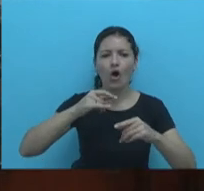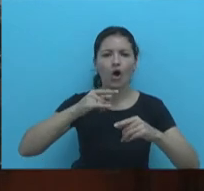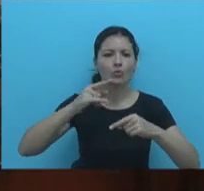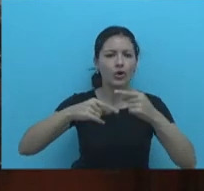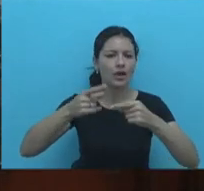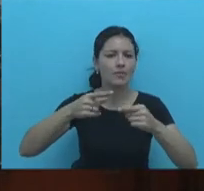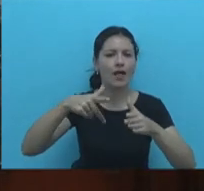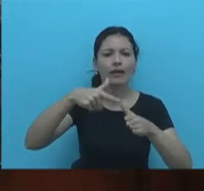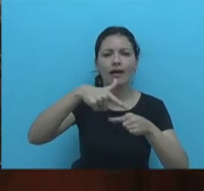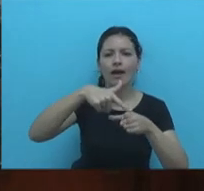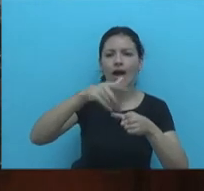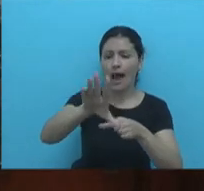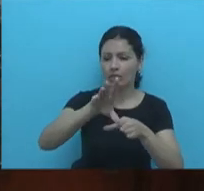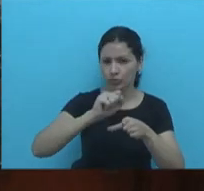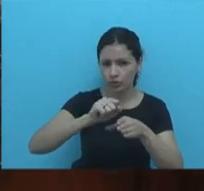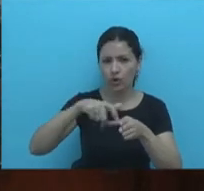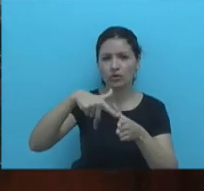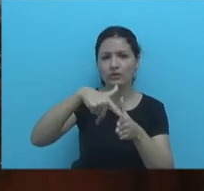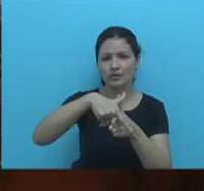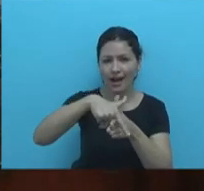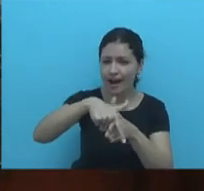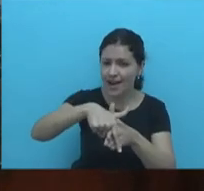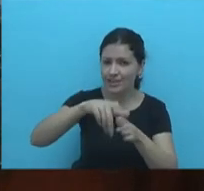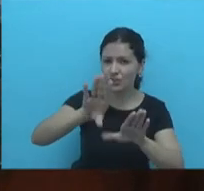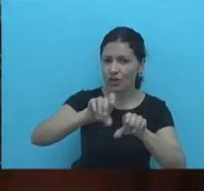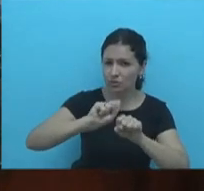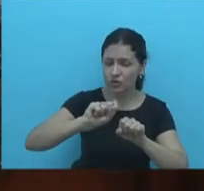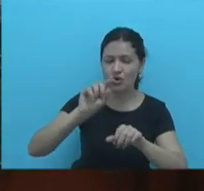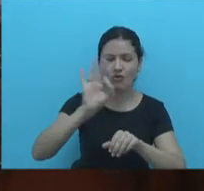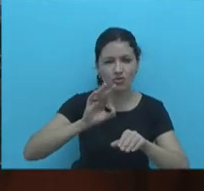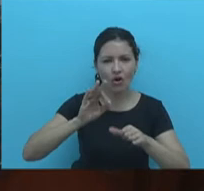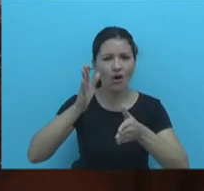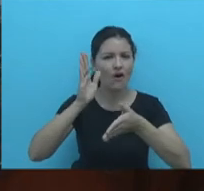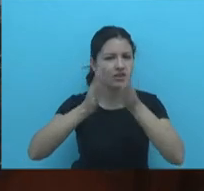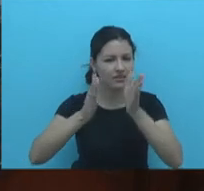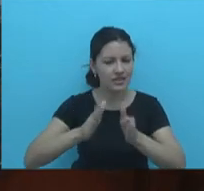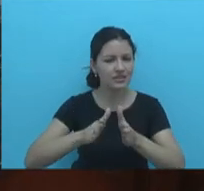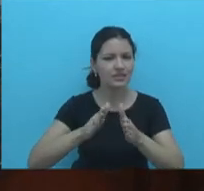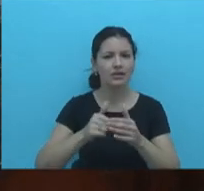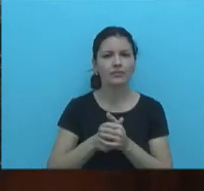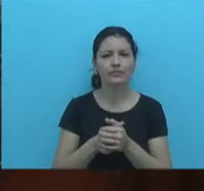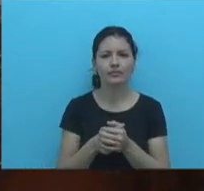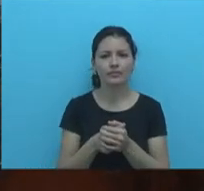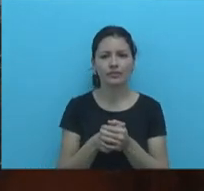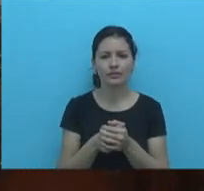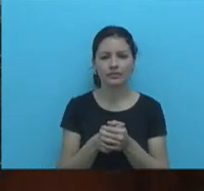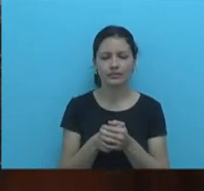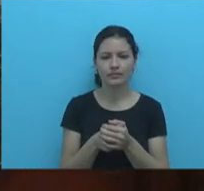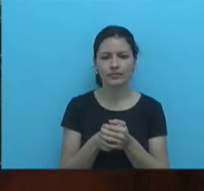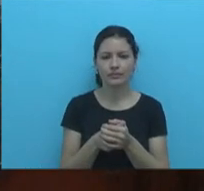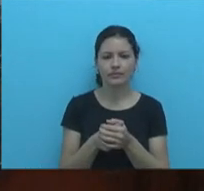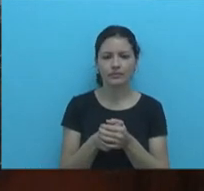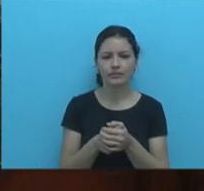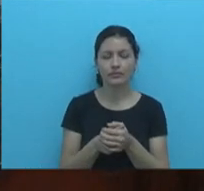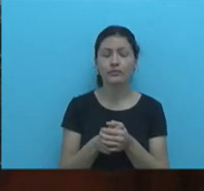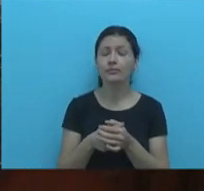actividades agropecuarias o actividades relacionadas a la rehabilitación mediante la utilización de equinos, quienes deberán garantizar